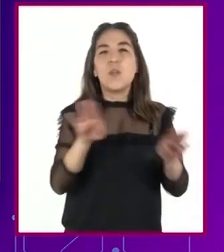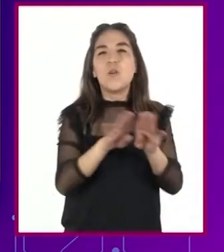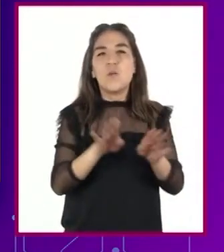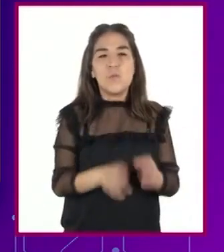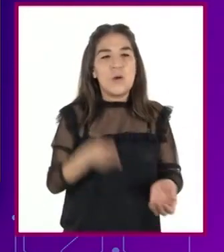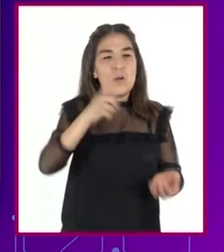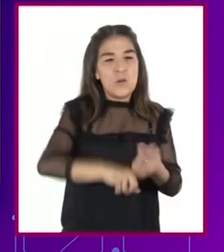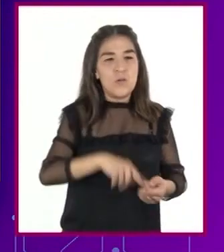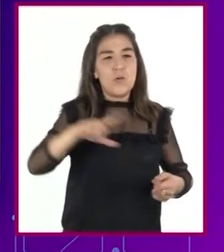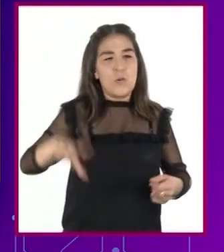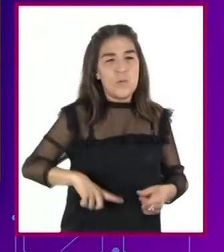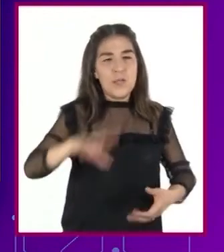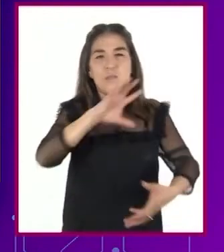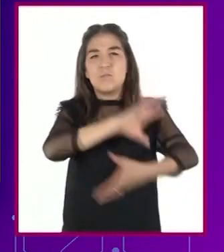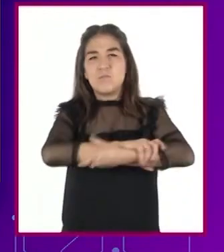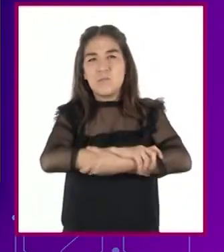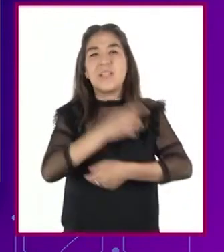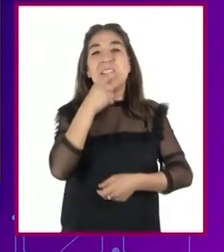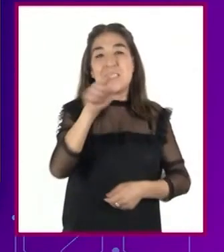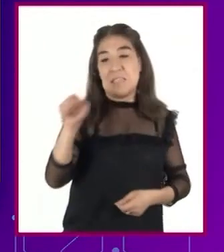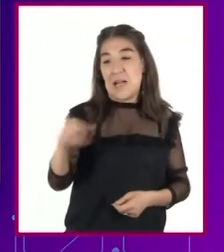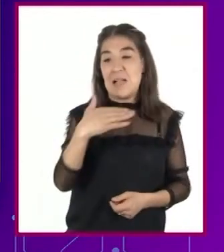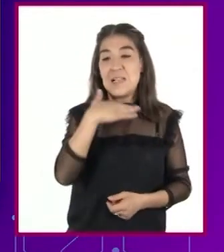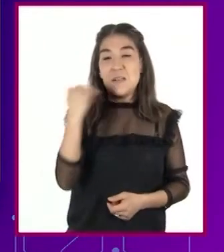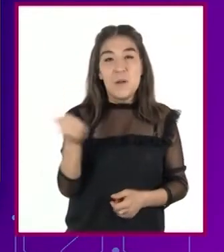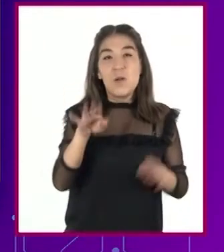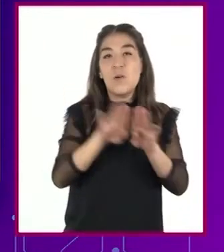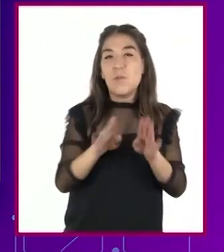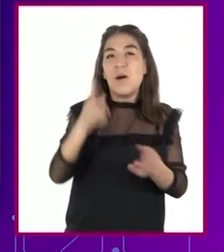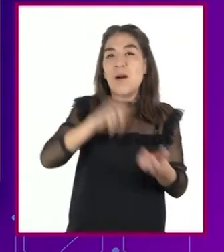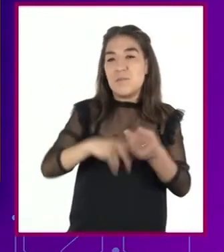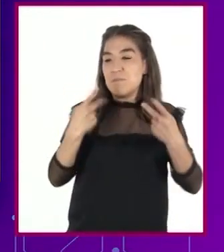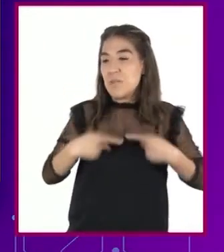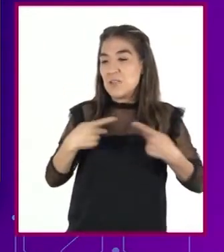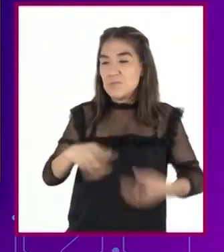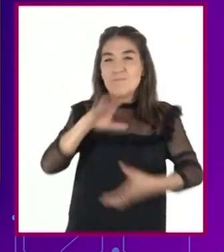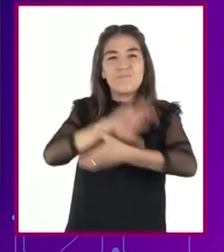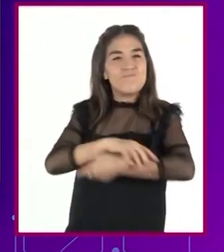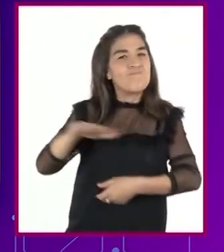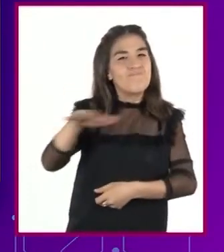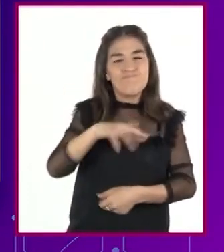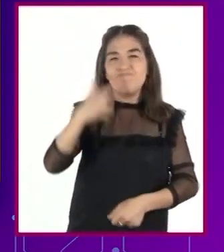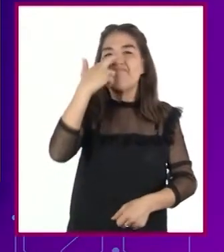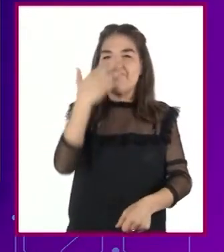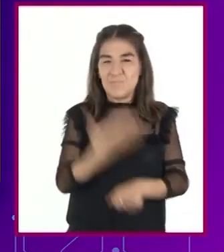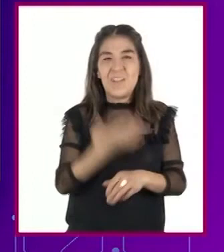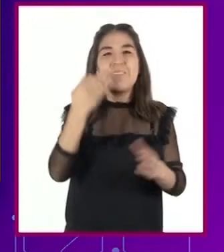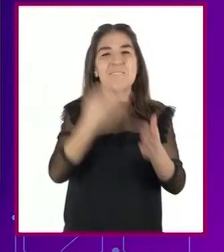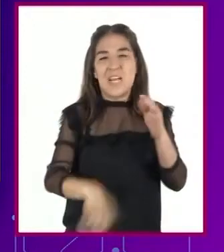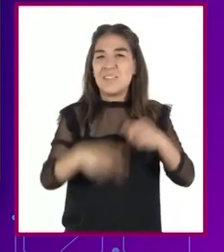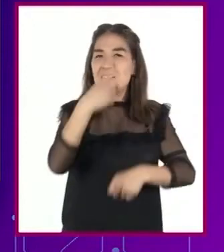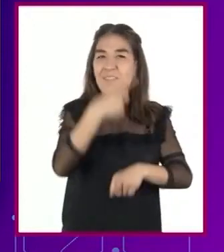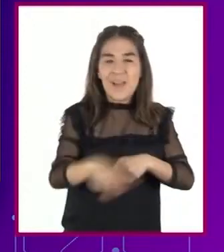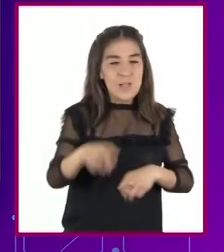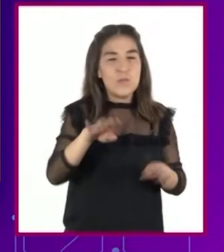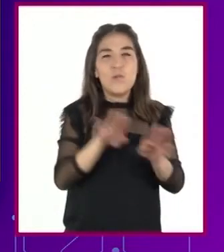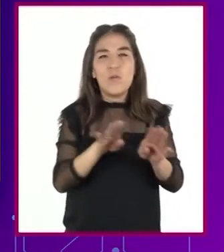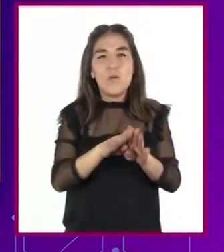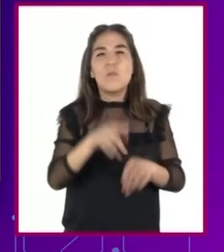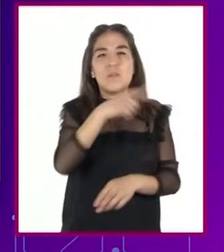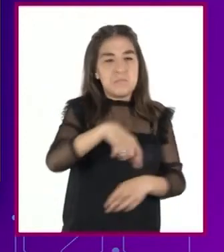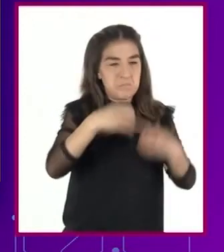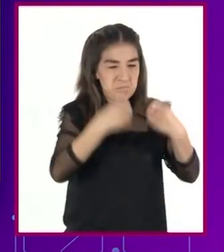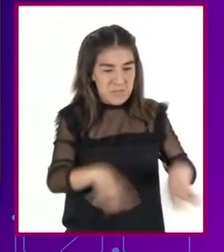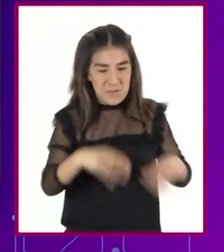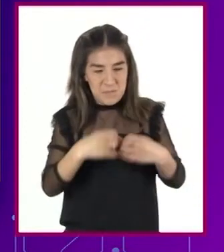y asociados declaran que Alemania y sus aliados son responsables de todos los daños y pérdidas sufridos